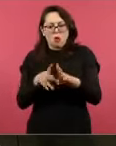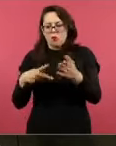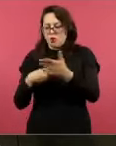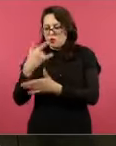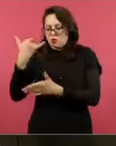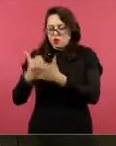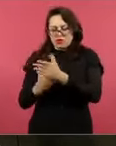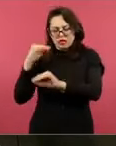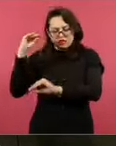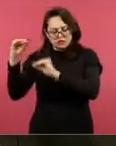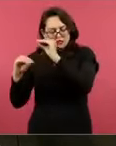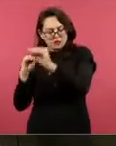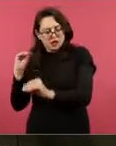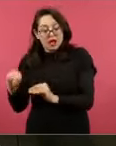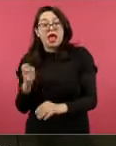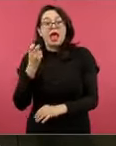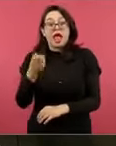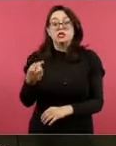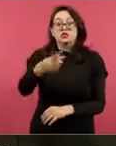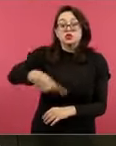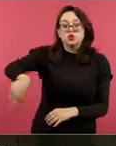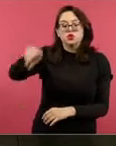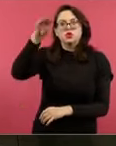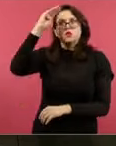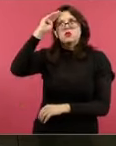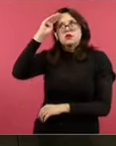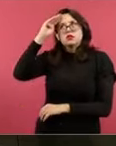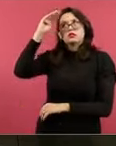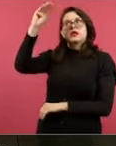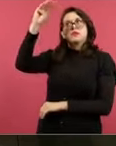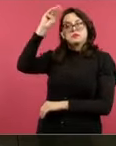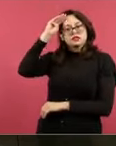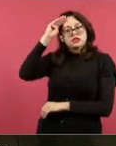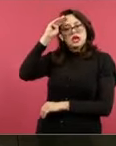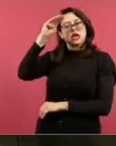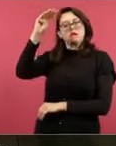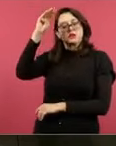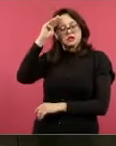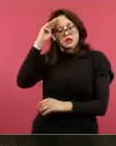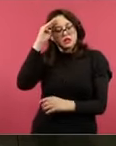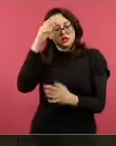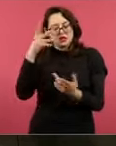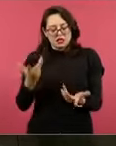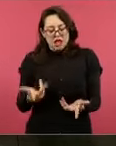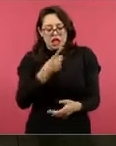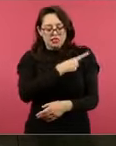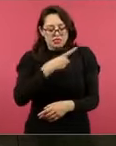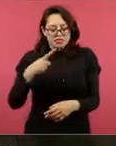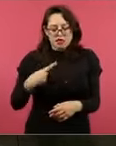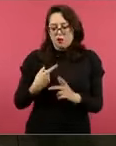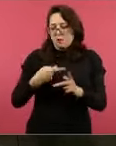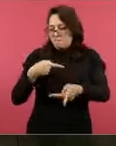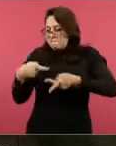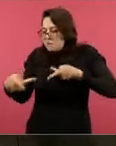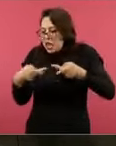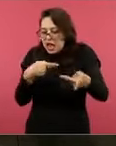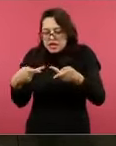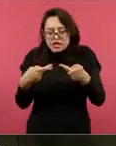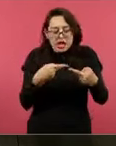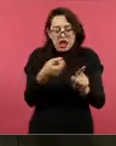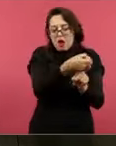a salir a explorar zonas cerca de su comunidad y para esto hay que planear. Como cuando vamos